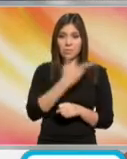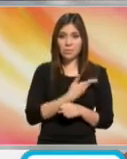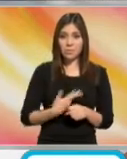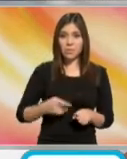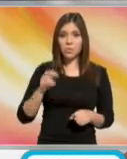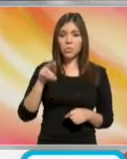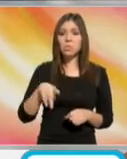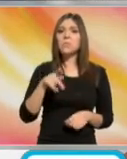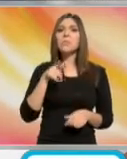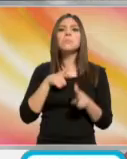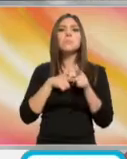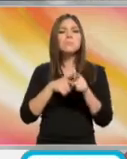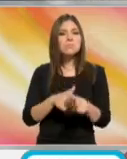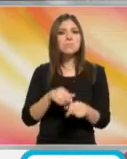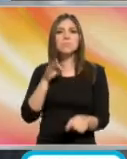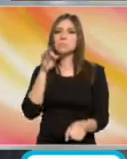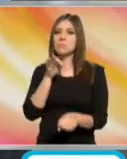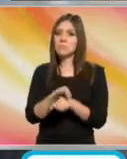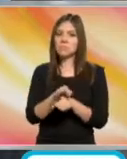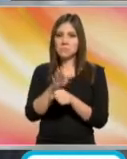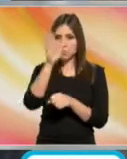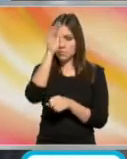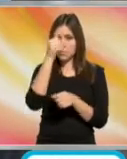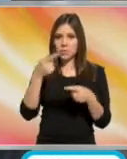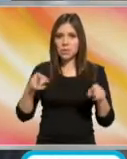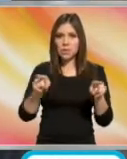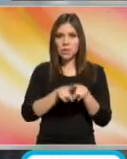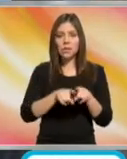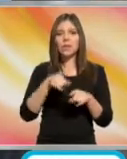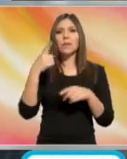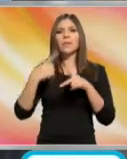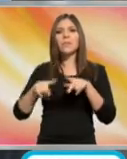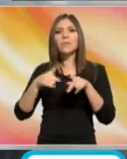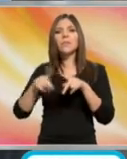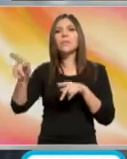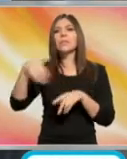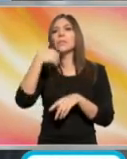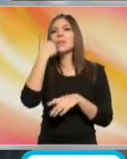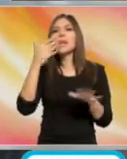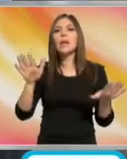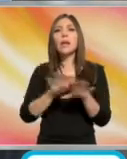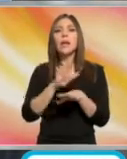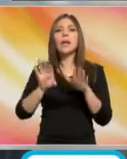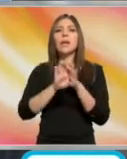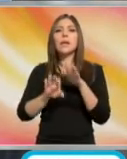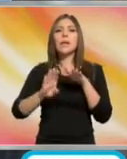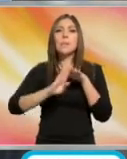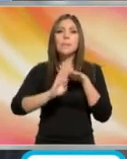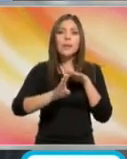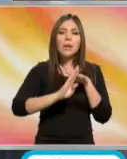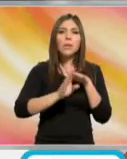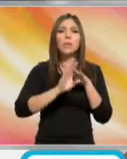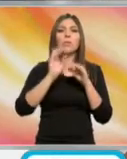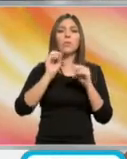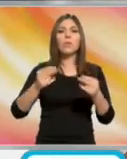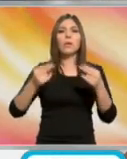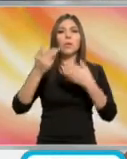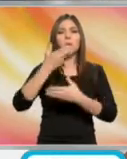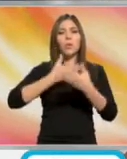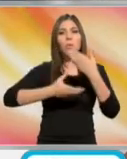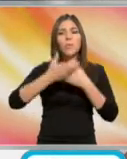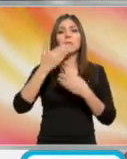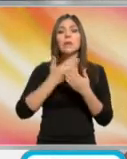medidas que está tomando en cuestiones de órdenes ejecutivas en temas como migración y comercio, que eso es muy, muy interesante. Y justamente